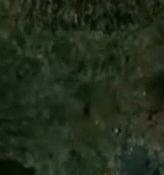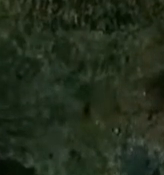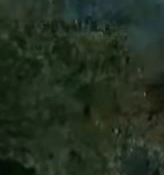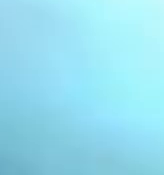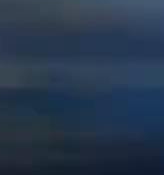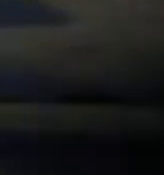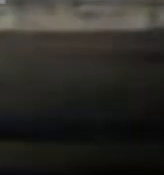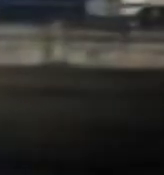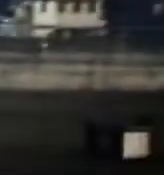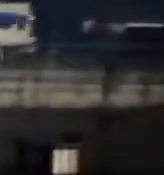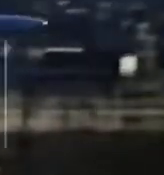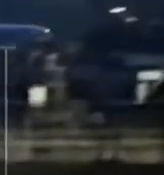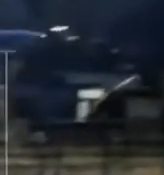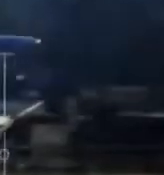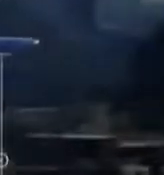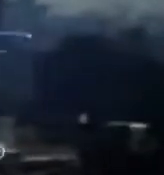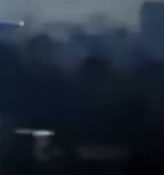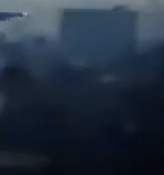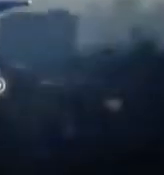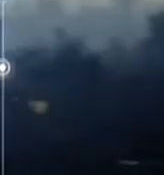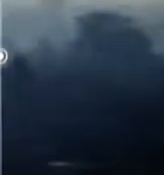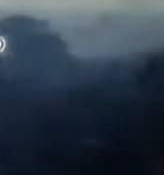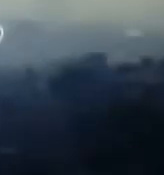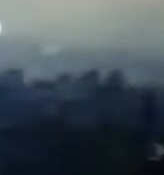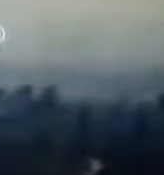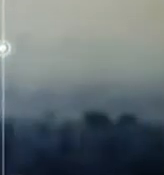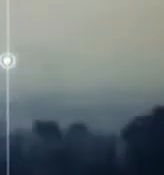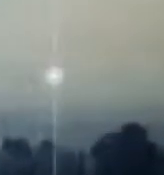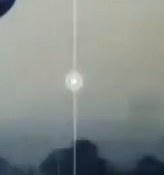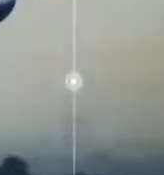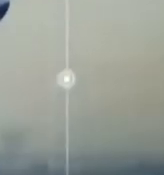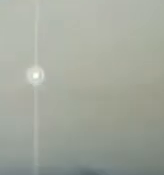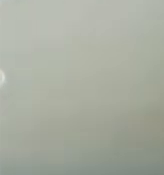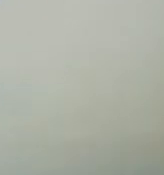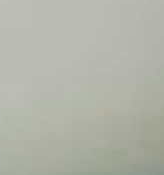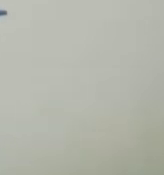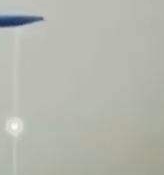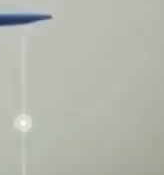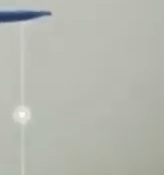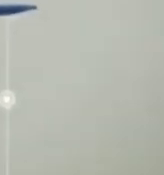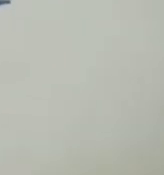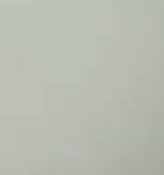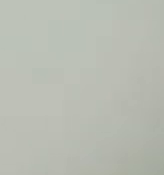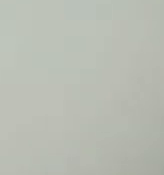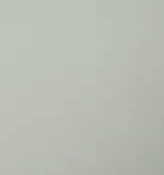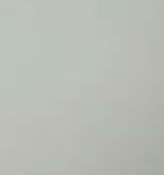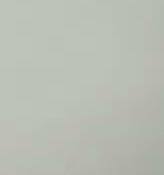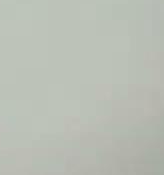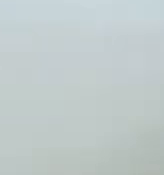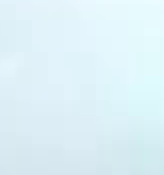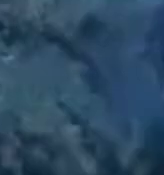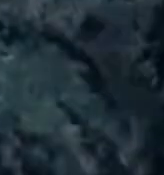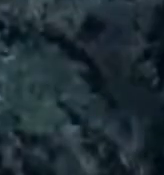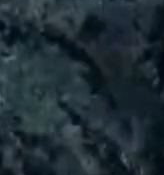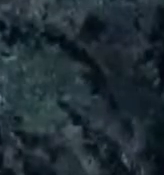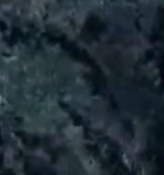México y Toluca, nos impulsa a dar ese salto hacia adelante en el diseño del espacio aéreo, llevándolo a la